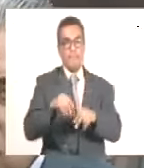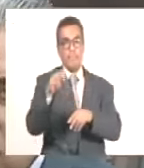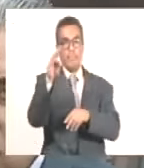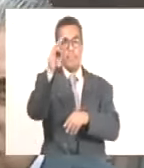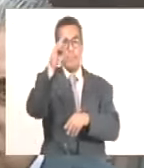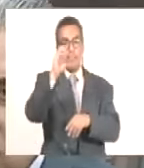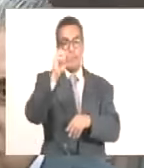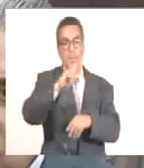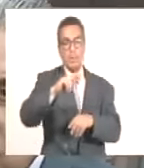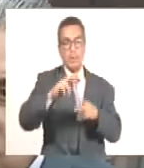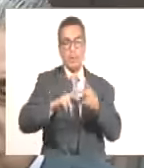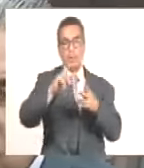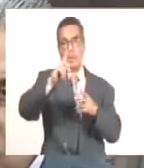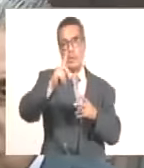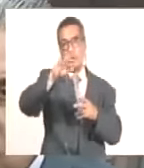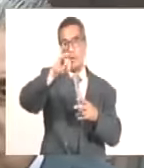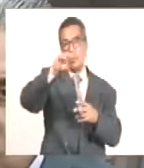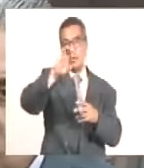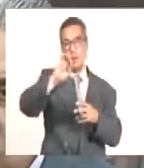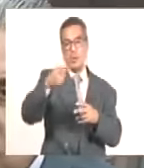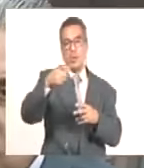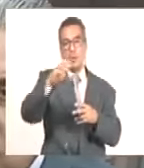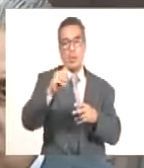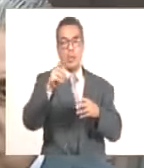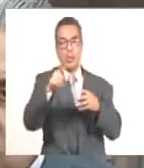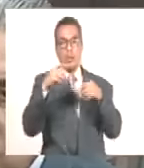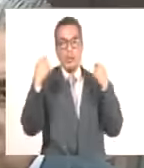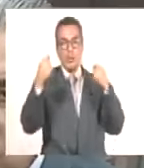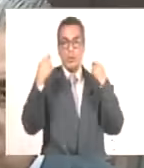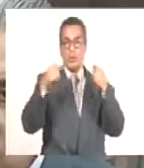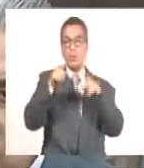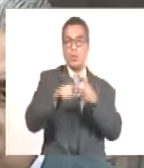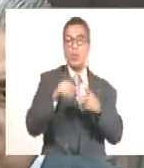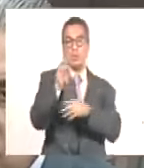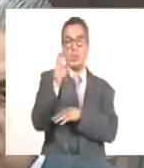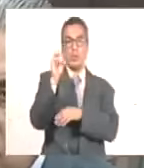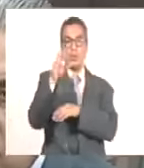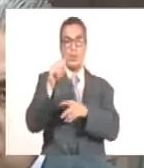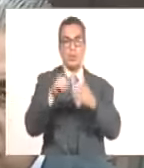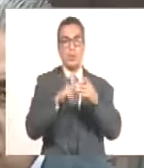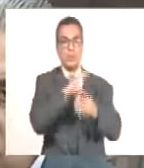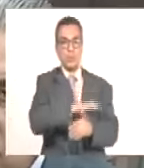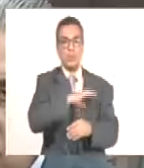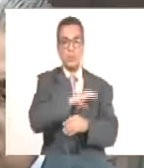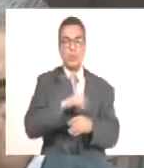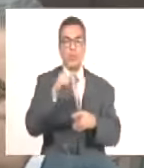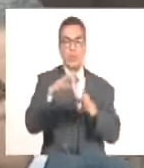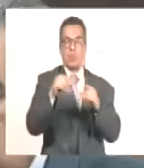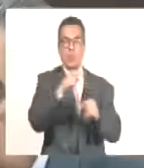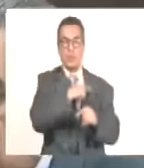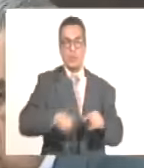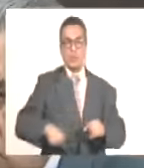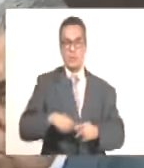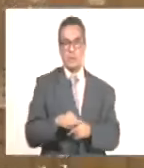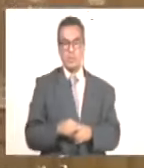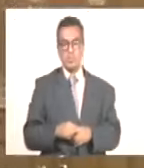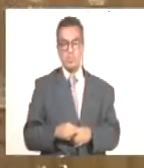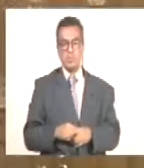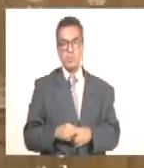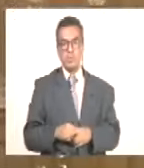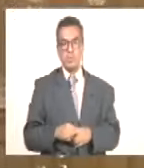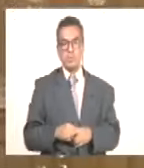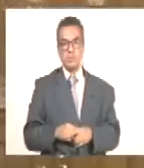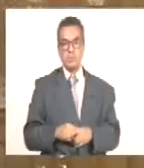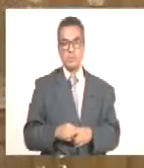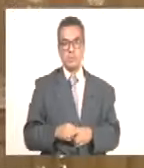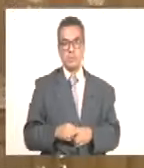cardenal Diego Padrón era motivo de júbilo. Por eso esta asamblea envió esta comisión. Es todo, señor presidente.